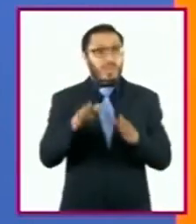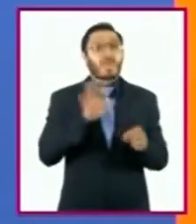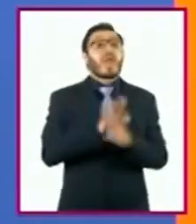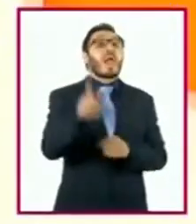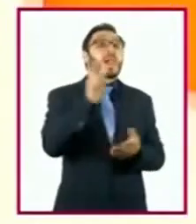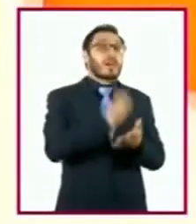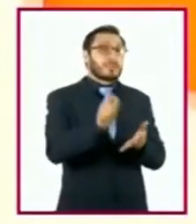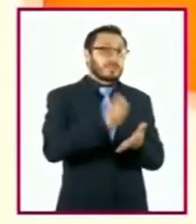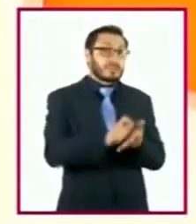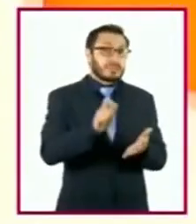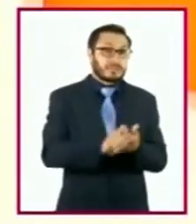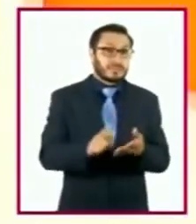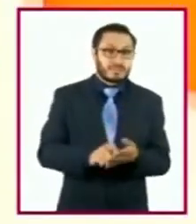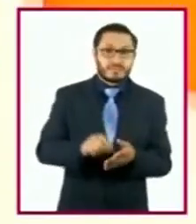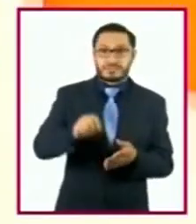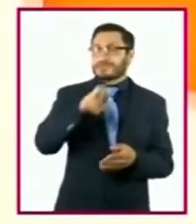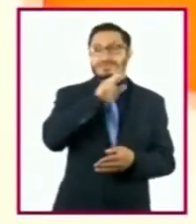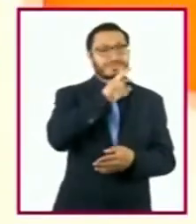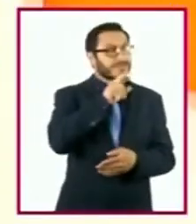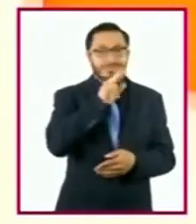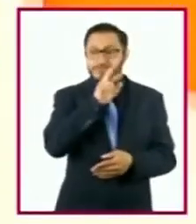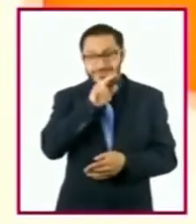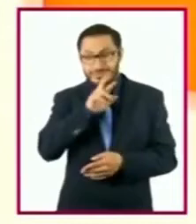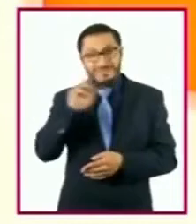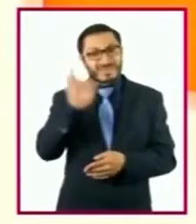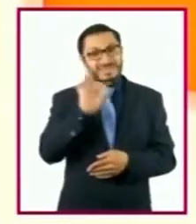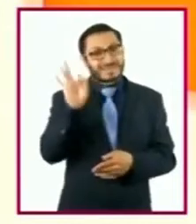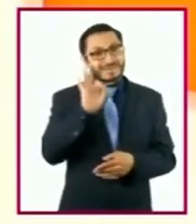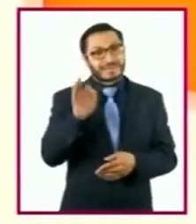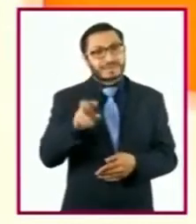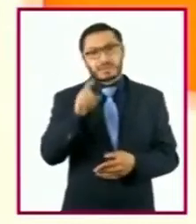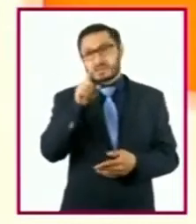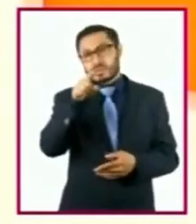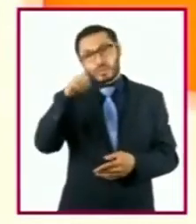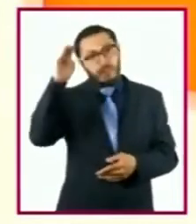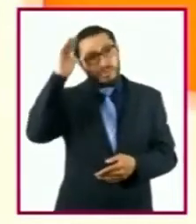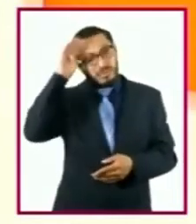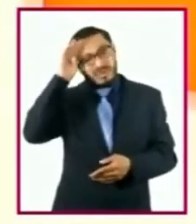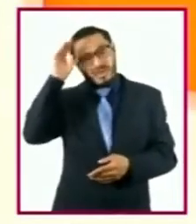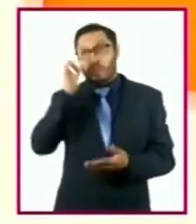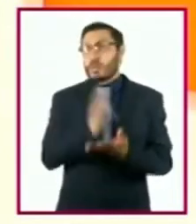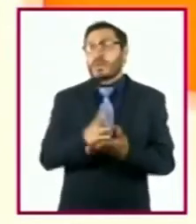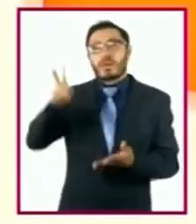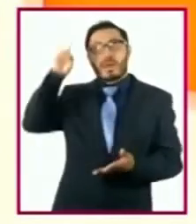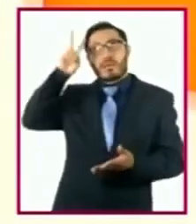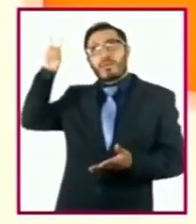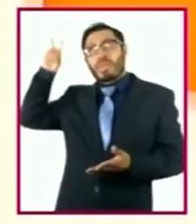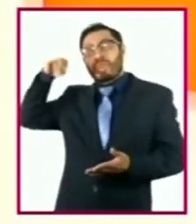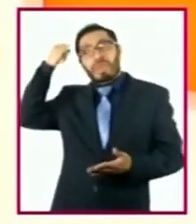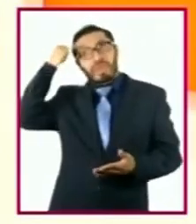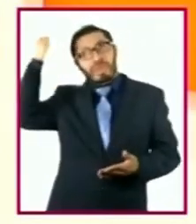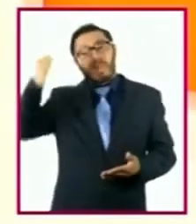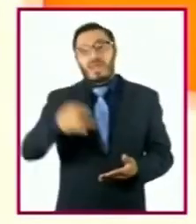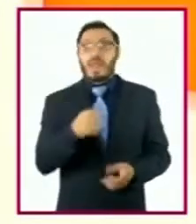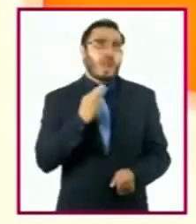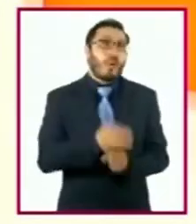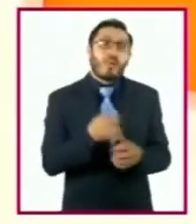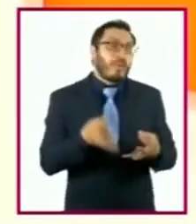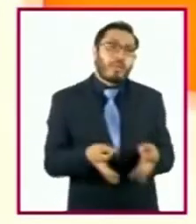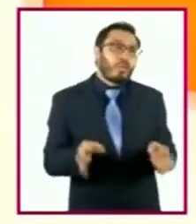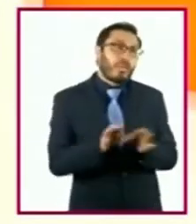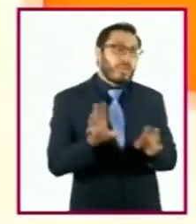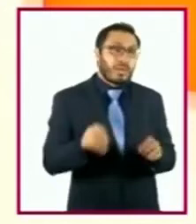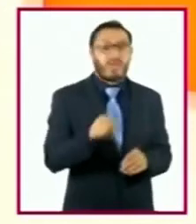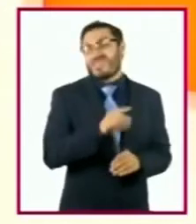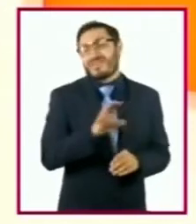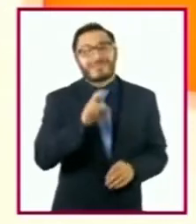anotaron? No se preocupen si consideran que son sueños o ideas, que en este momento no son tangibles. Sus